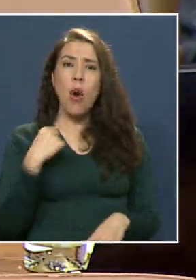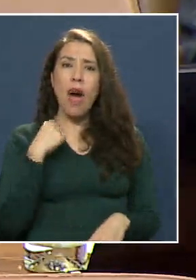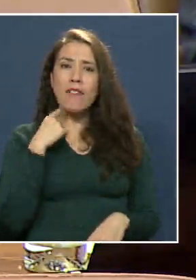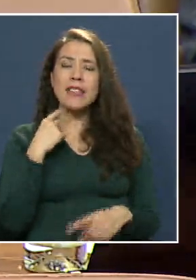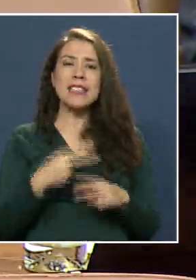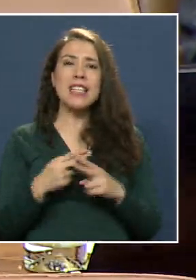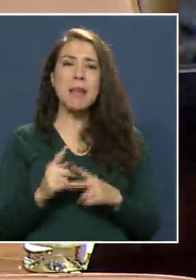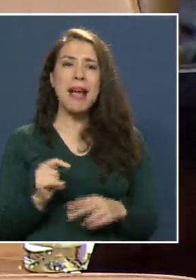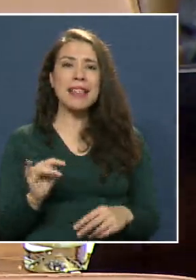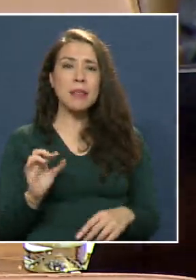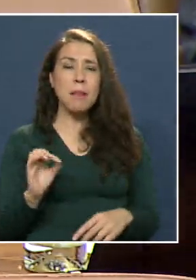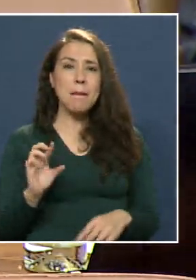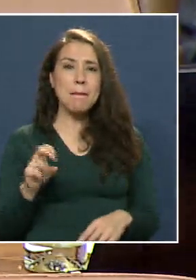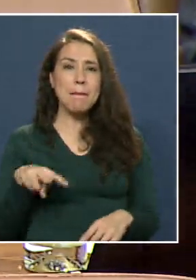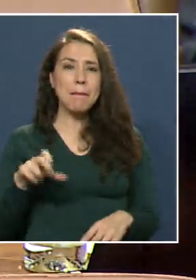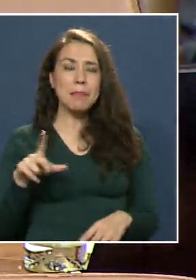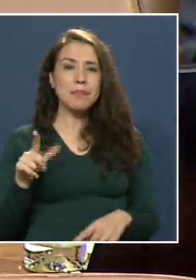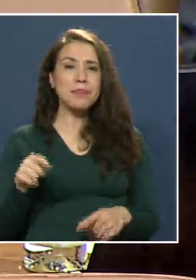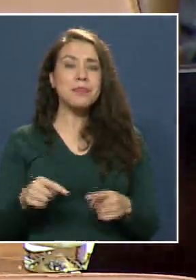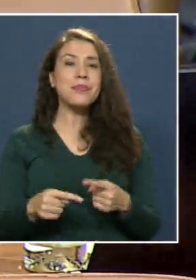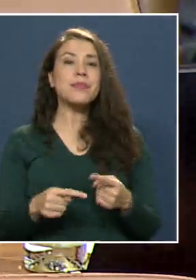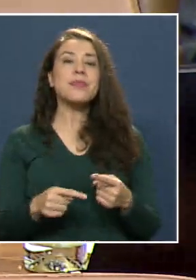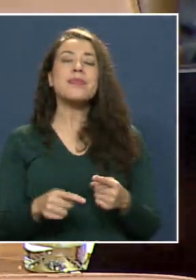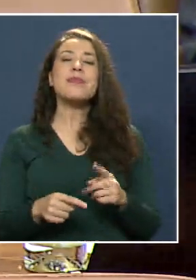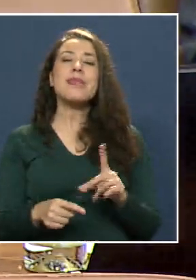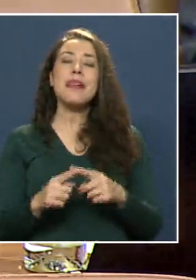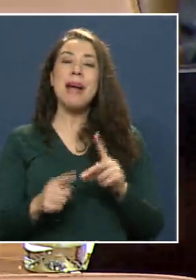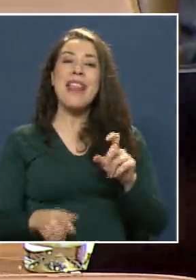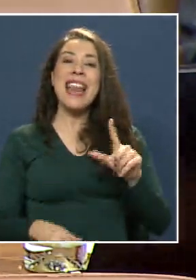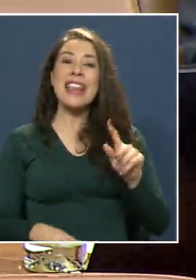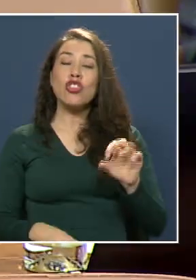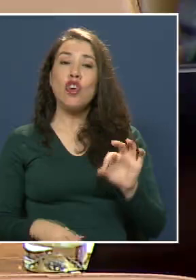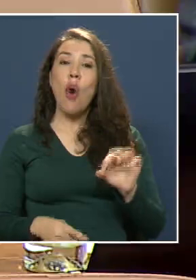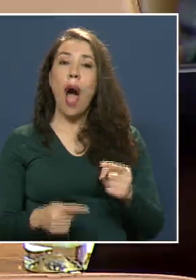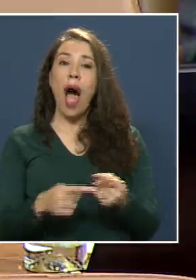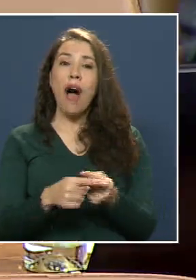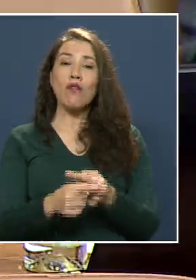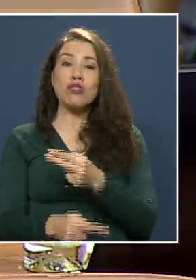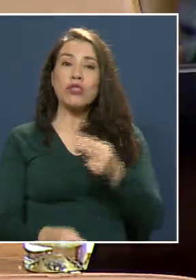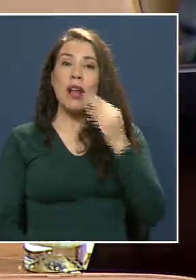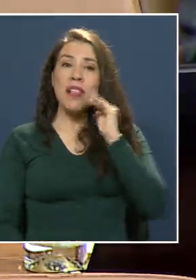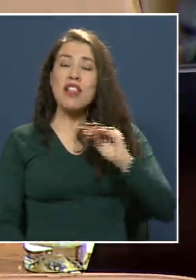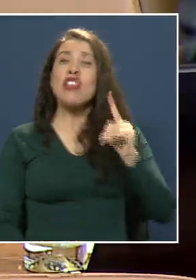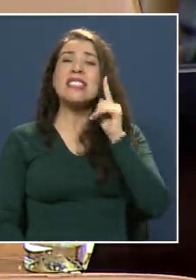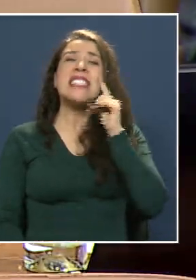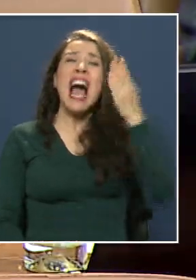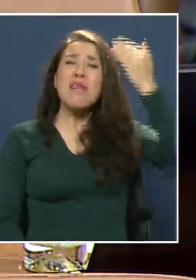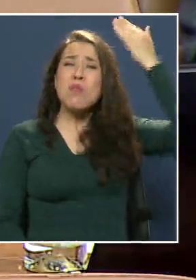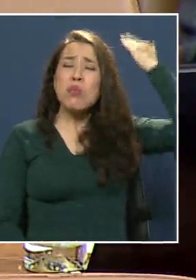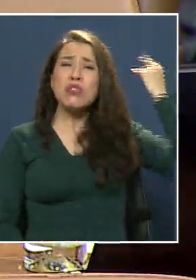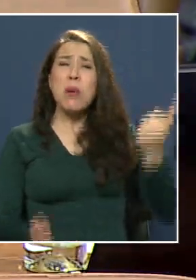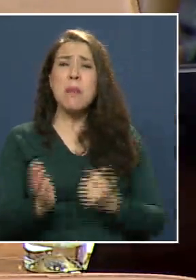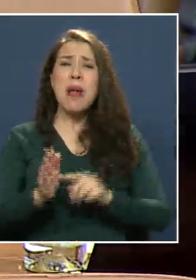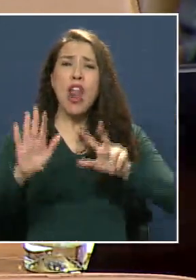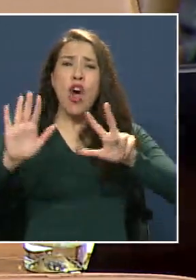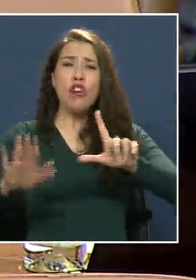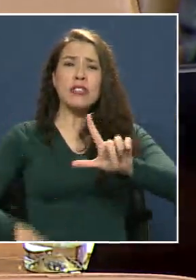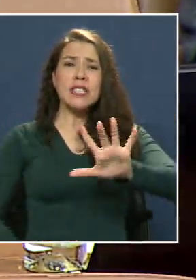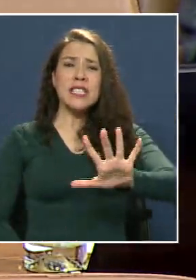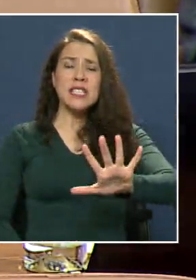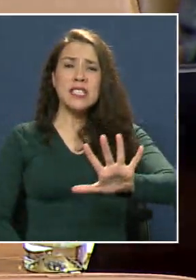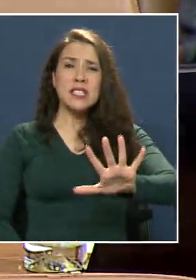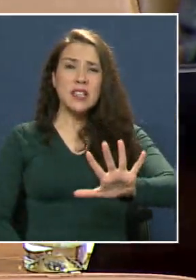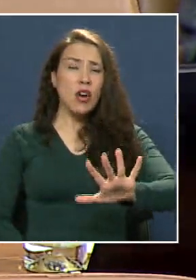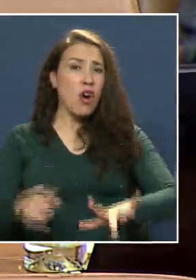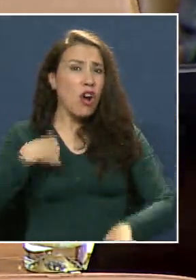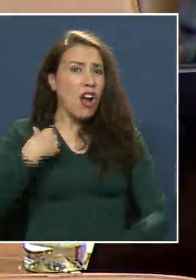penal. El delito de abuso sexual infantil ya existía, ya existe desde el año 1875. No